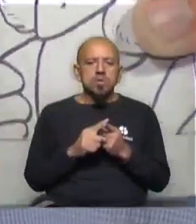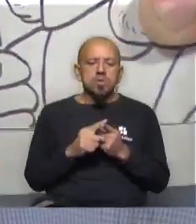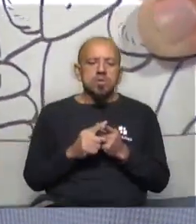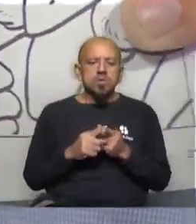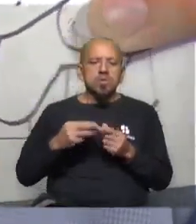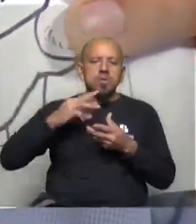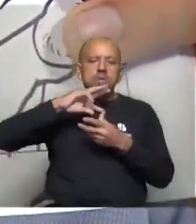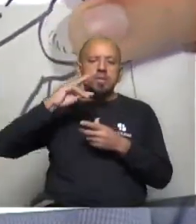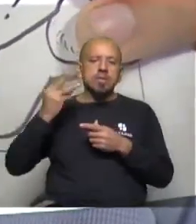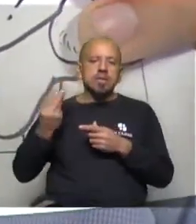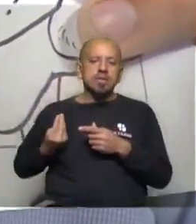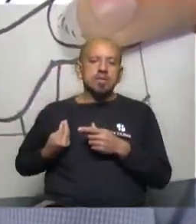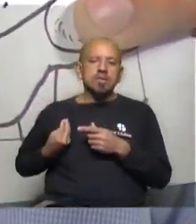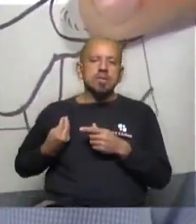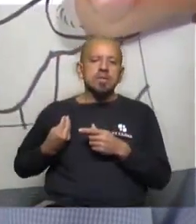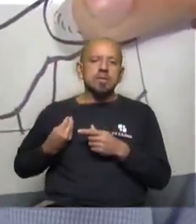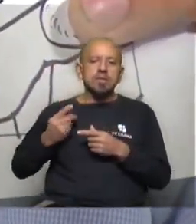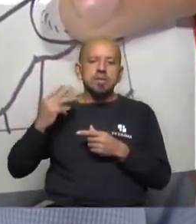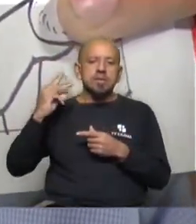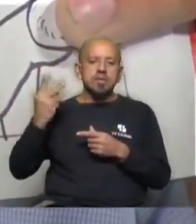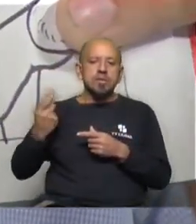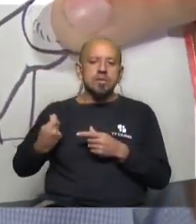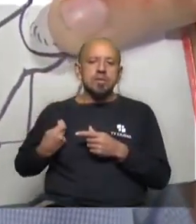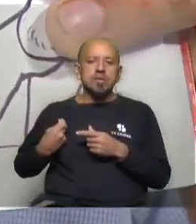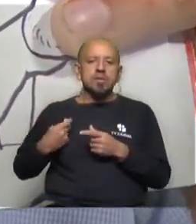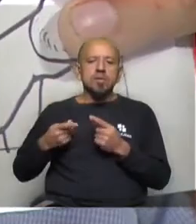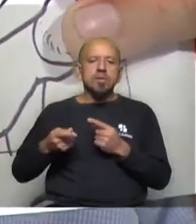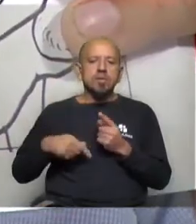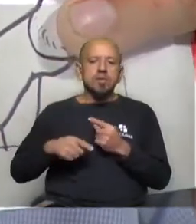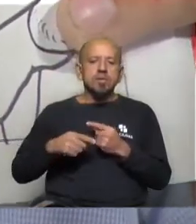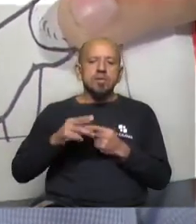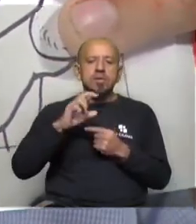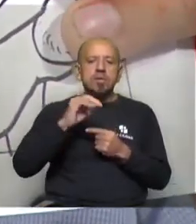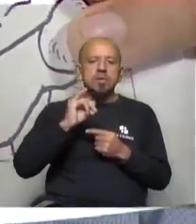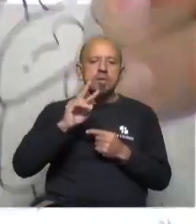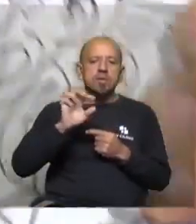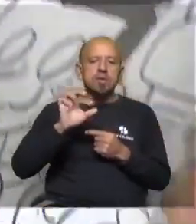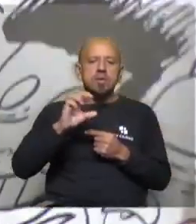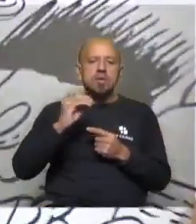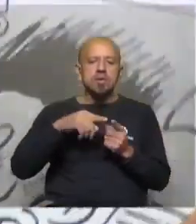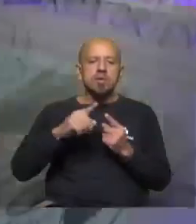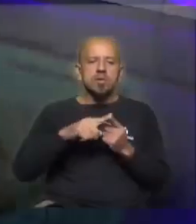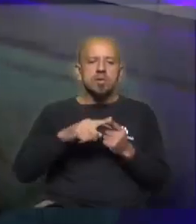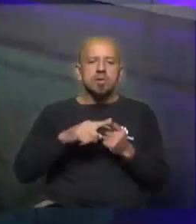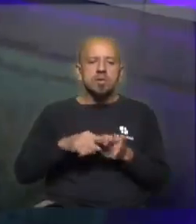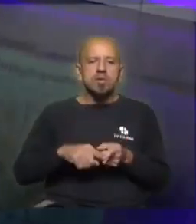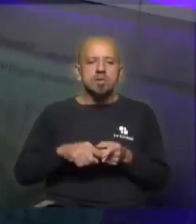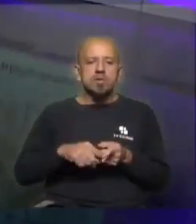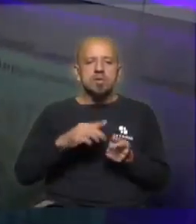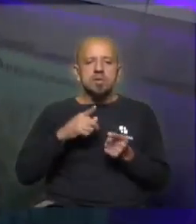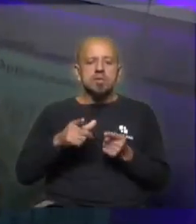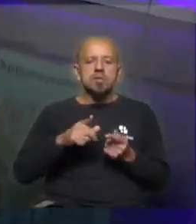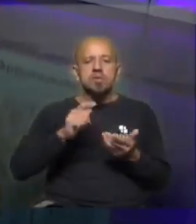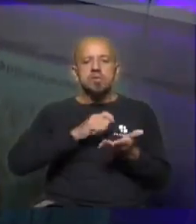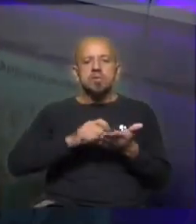esto que se lo agradecí al actual viceministra de cultura Ana Rivero este que ella lo Consigna un libro Esto está